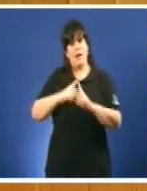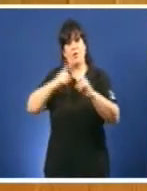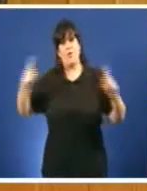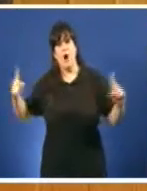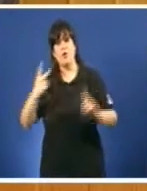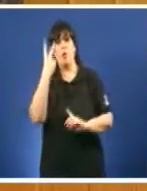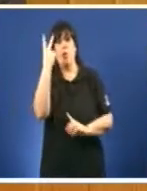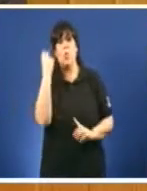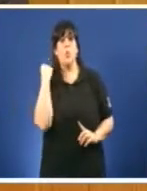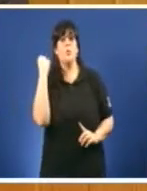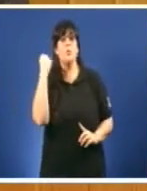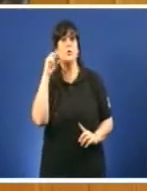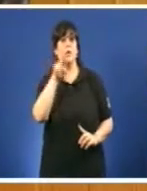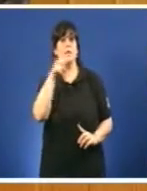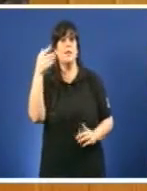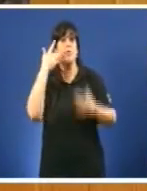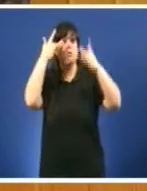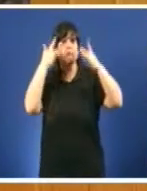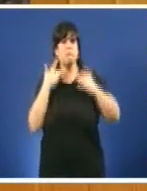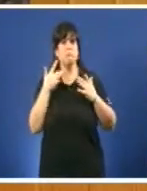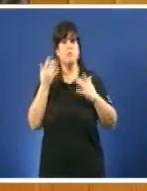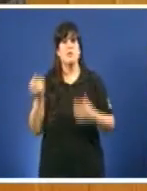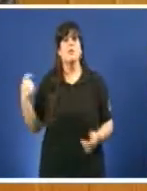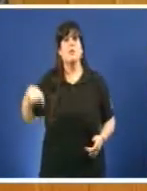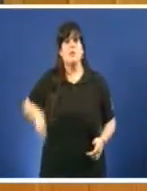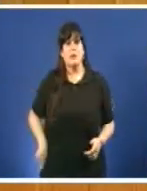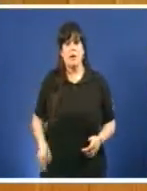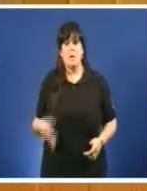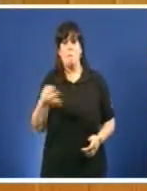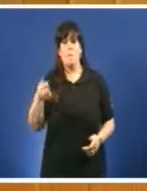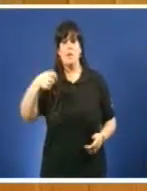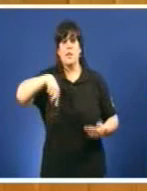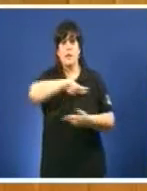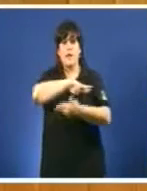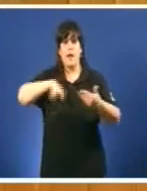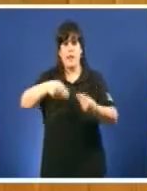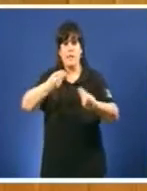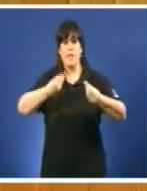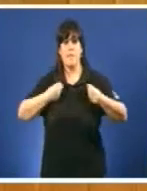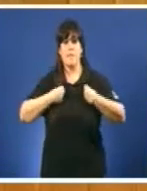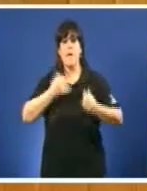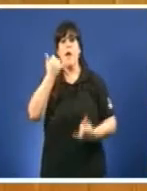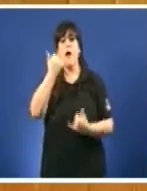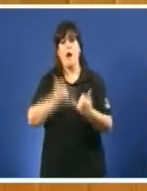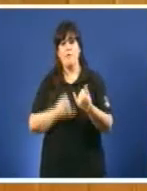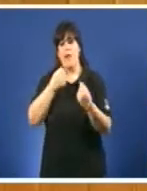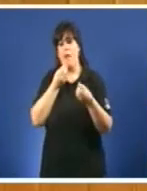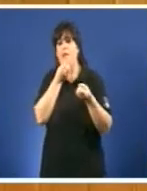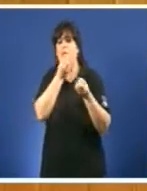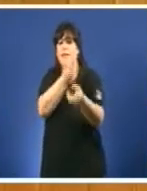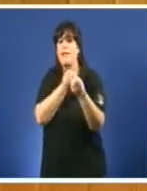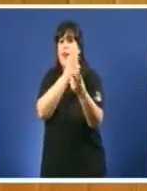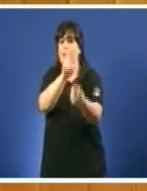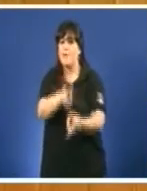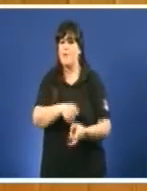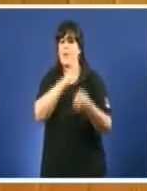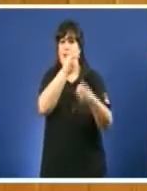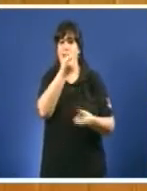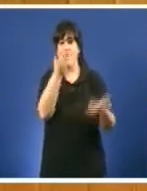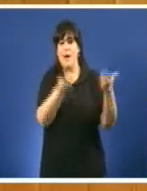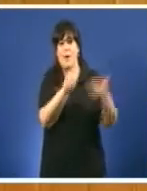2 millóns de euros brutos e que residan en Galiza pagarán tamén menos na declaración da renda que na media